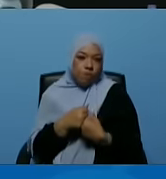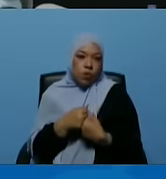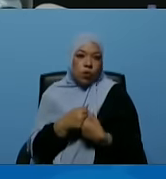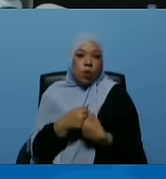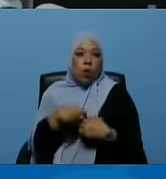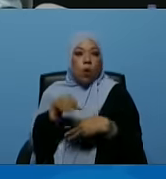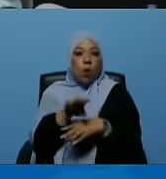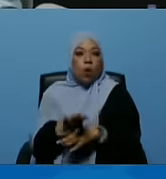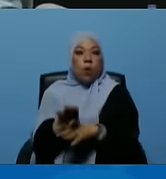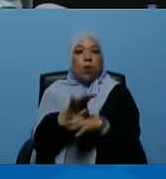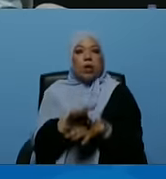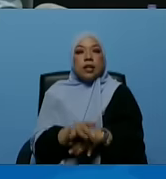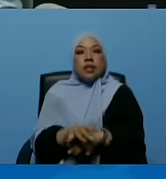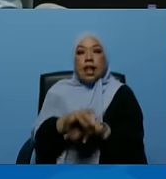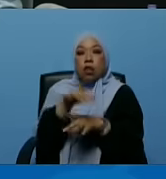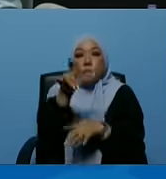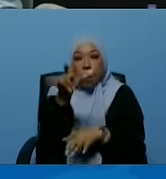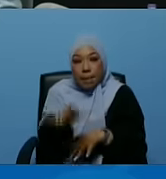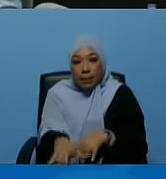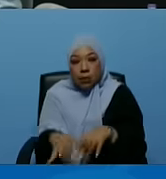Cuidado con las manipulaciones.